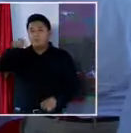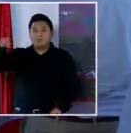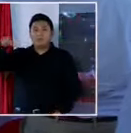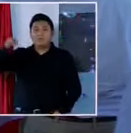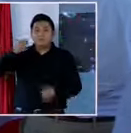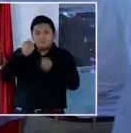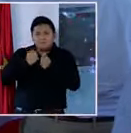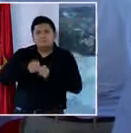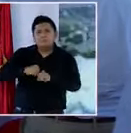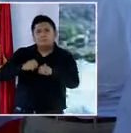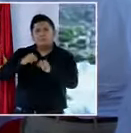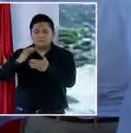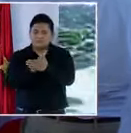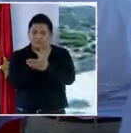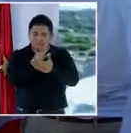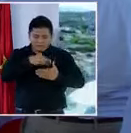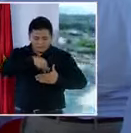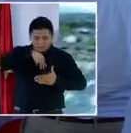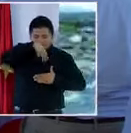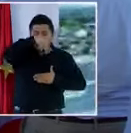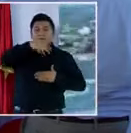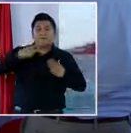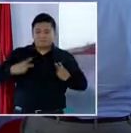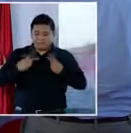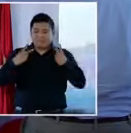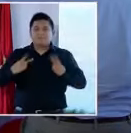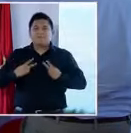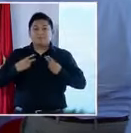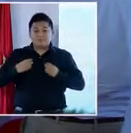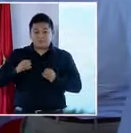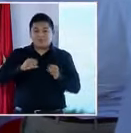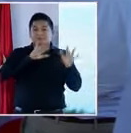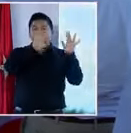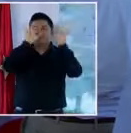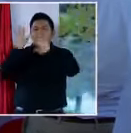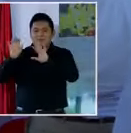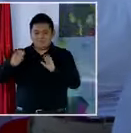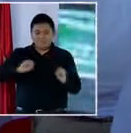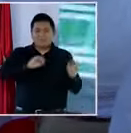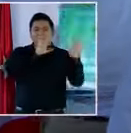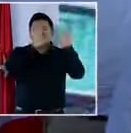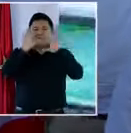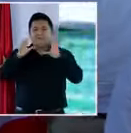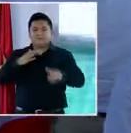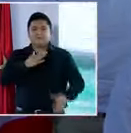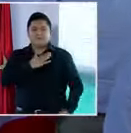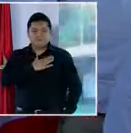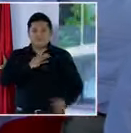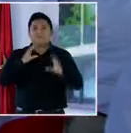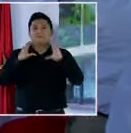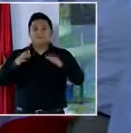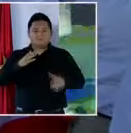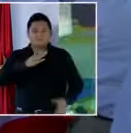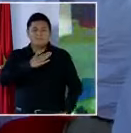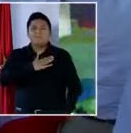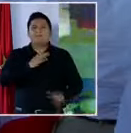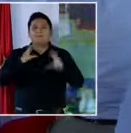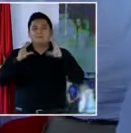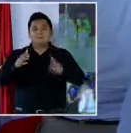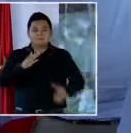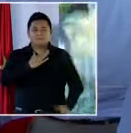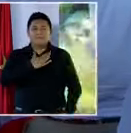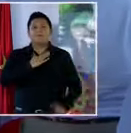Del norte, bravos hijos, cantemos por el alma, la vida por la gloria por la patria,